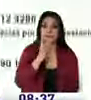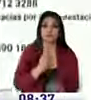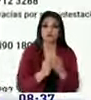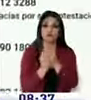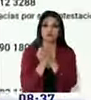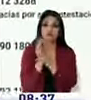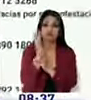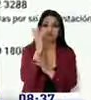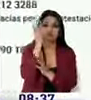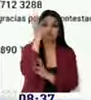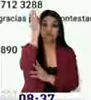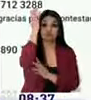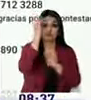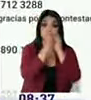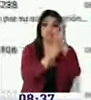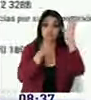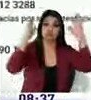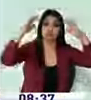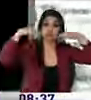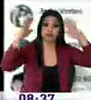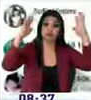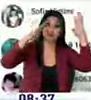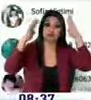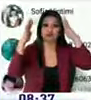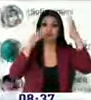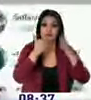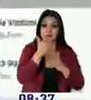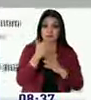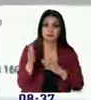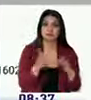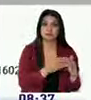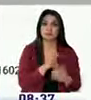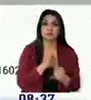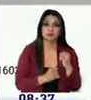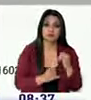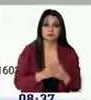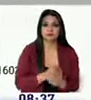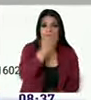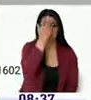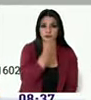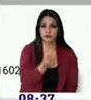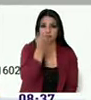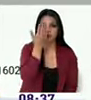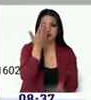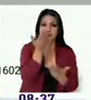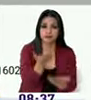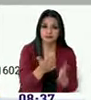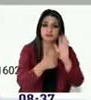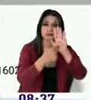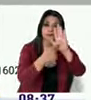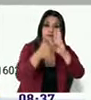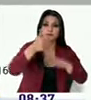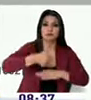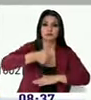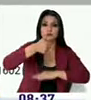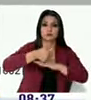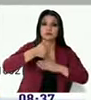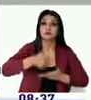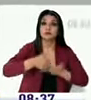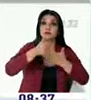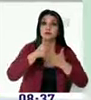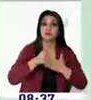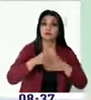árboles, con las lluvias tienen miedo que se caigan. Y finalmente, buenos días, ante ustedes pongo conocimiento a las autoridades que nos